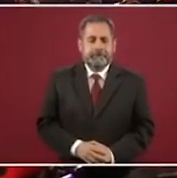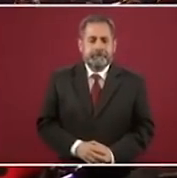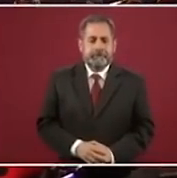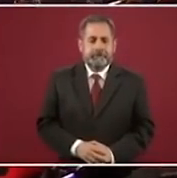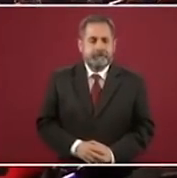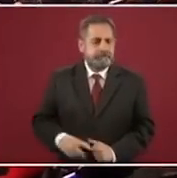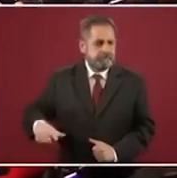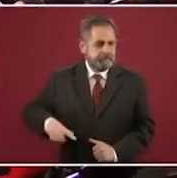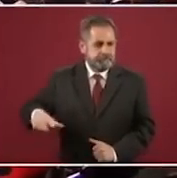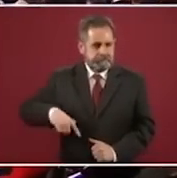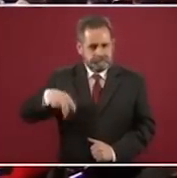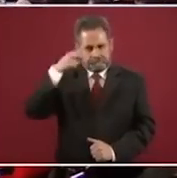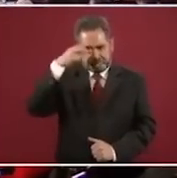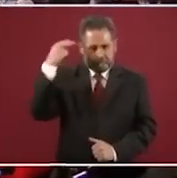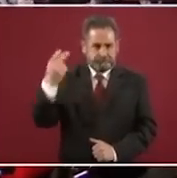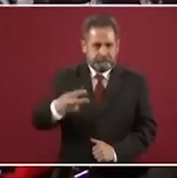Gobierno de México.